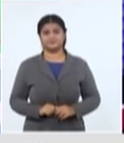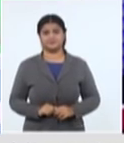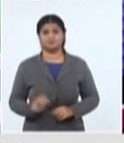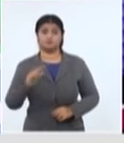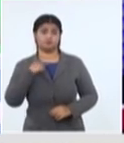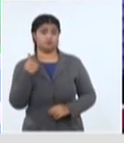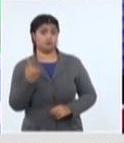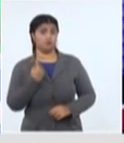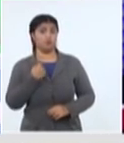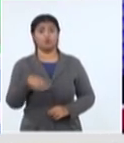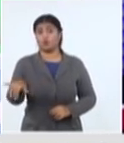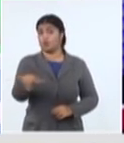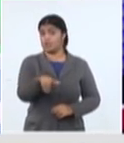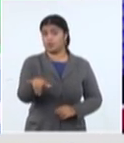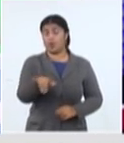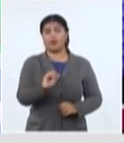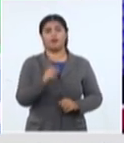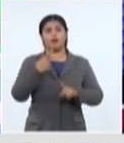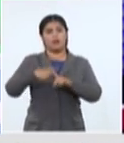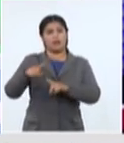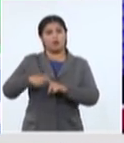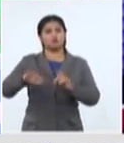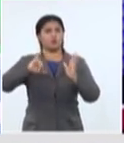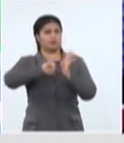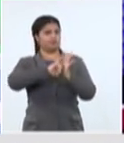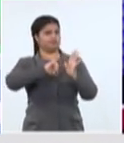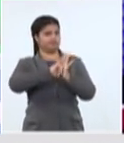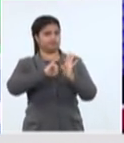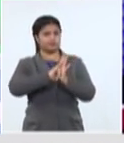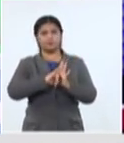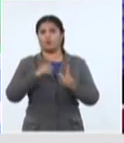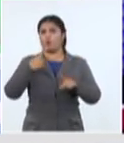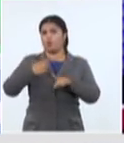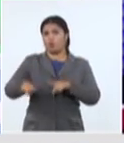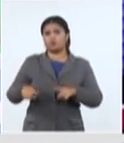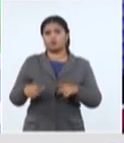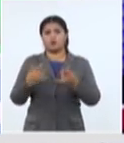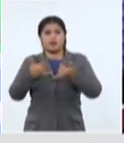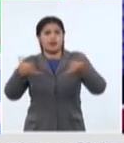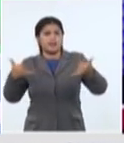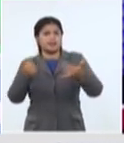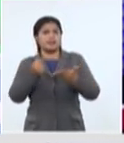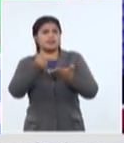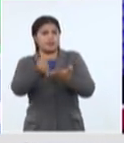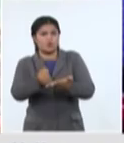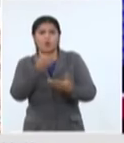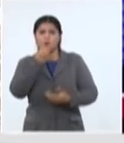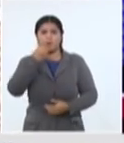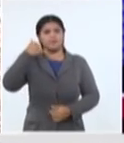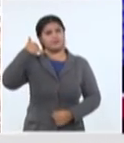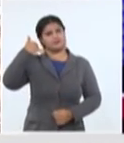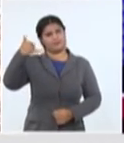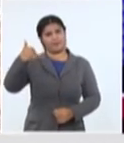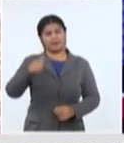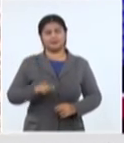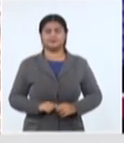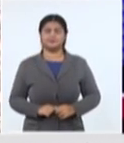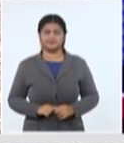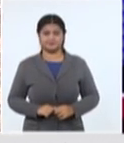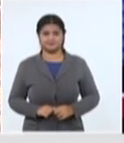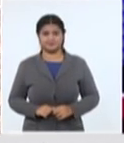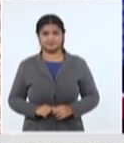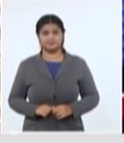de la telemedicina, los WhatsApp, la línea de ayuda, sino que también lo hemos hecho cara a cara con la debida protección. Un mensaje de amor,